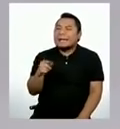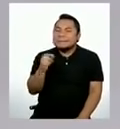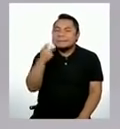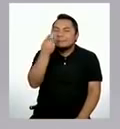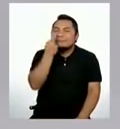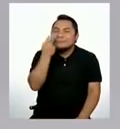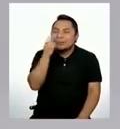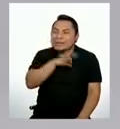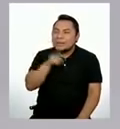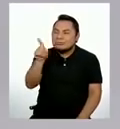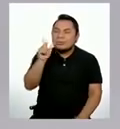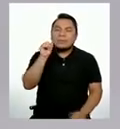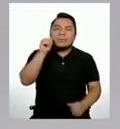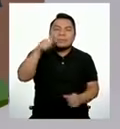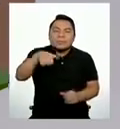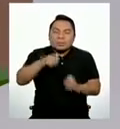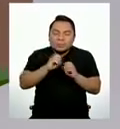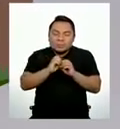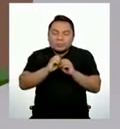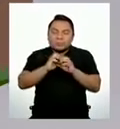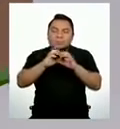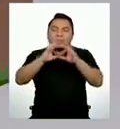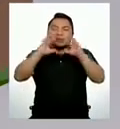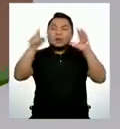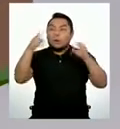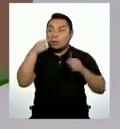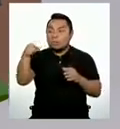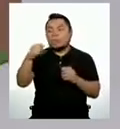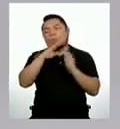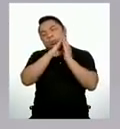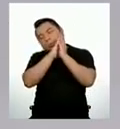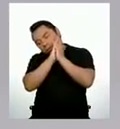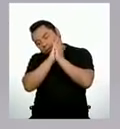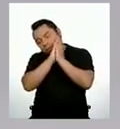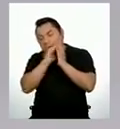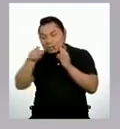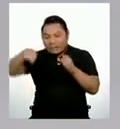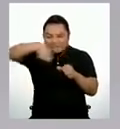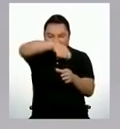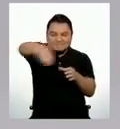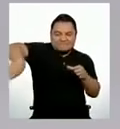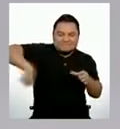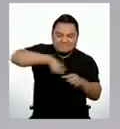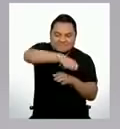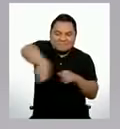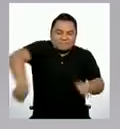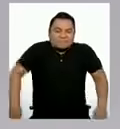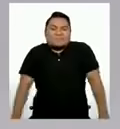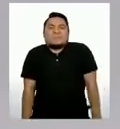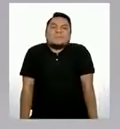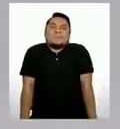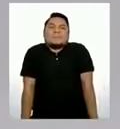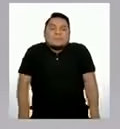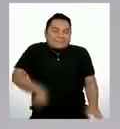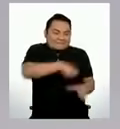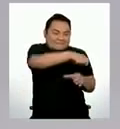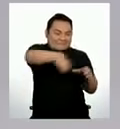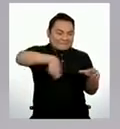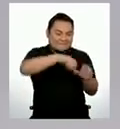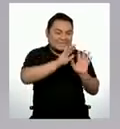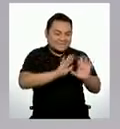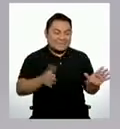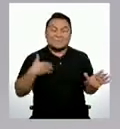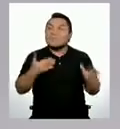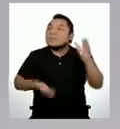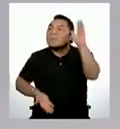poquito de luz del día. Amarró al hombre dormido, trancó la puerta de la casa y se fue a buscar